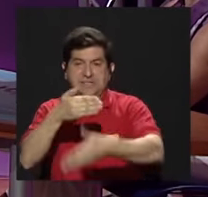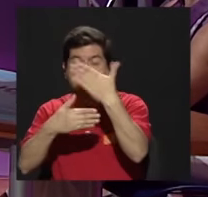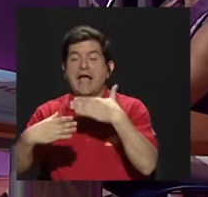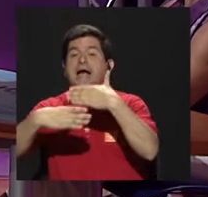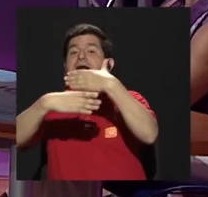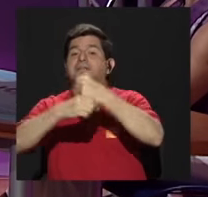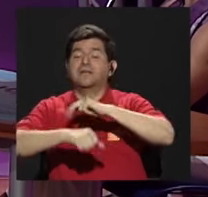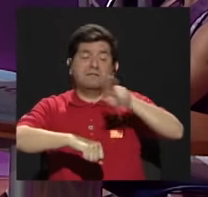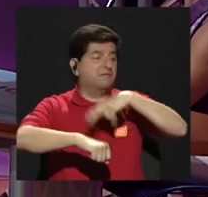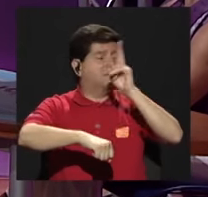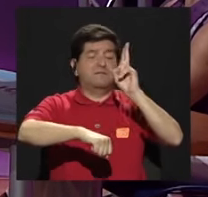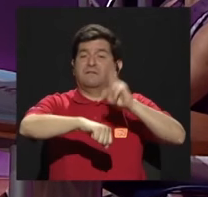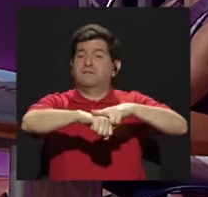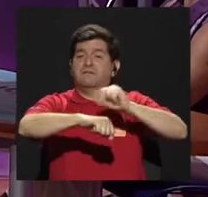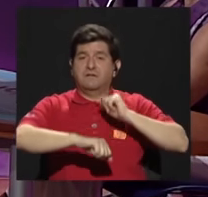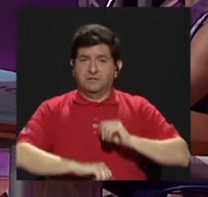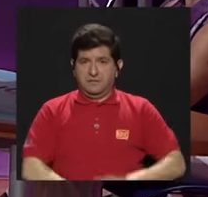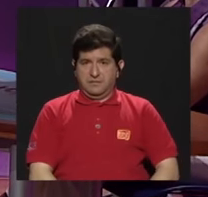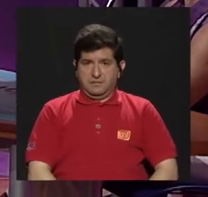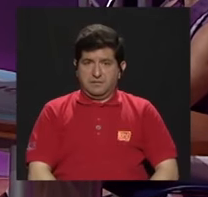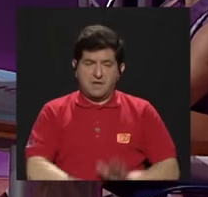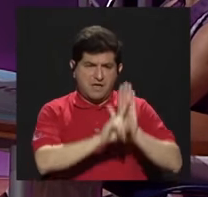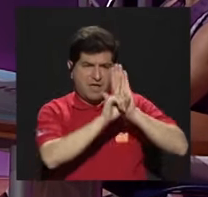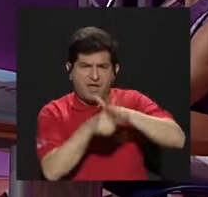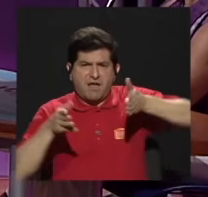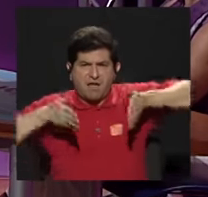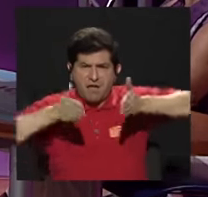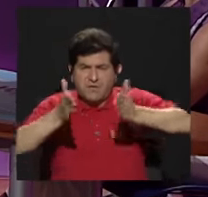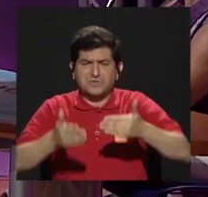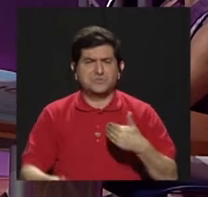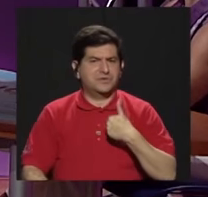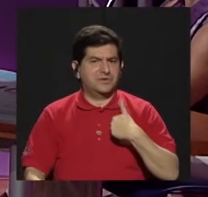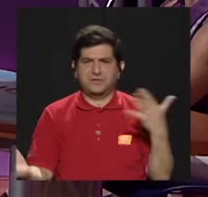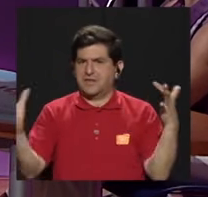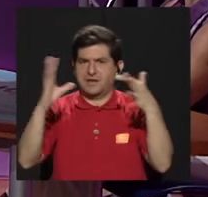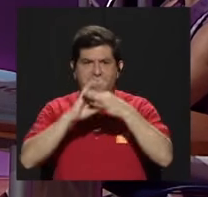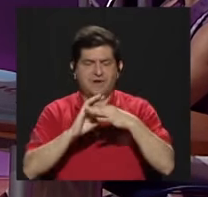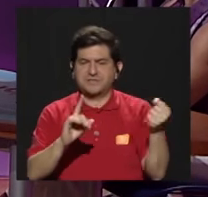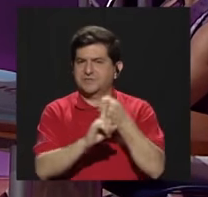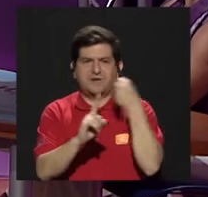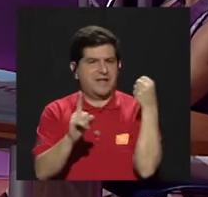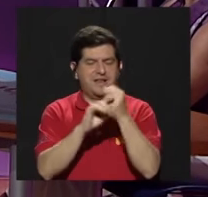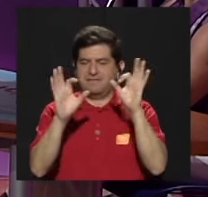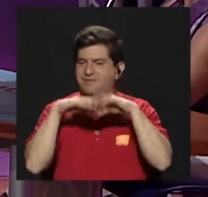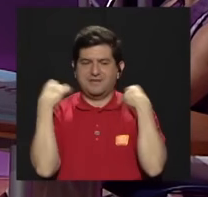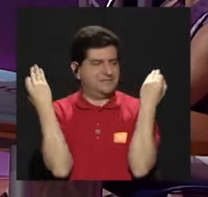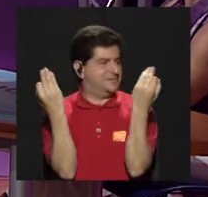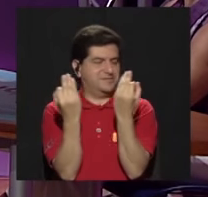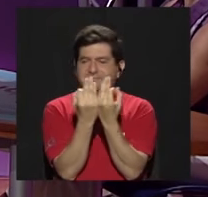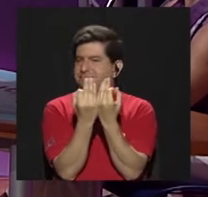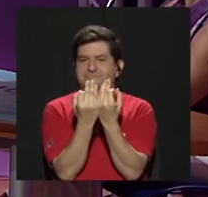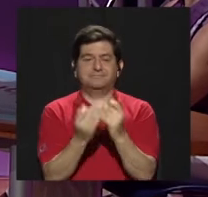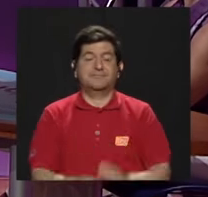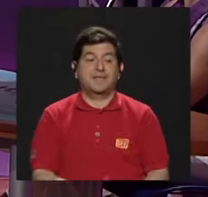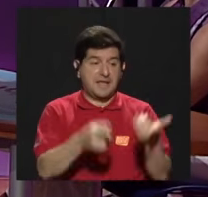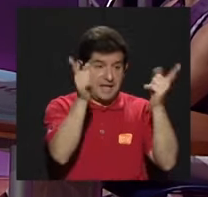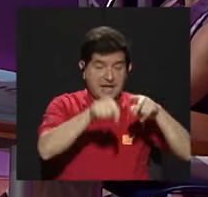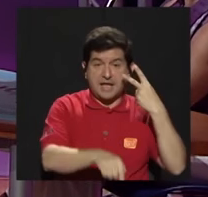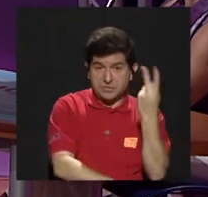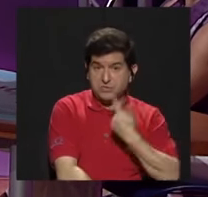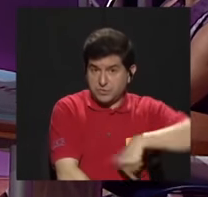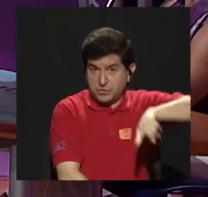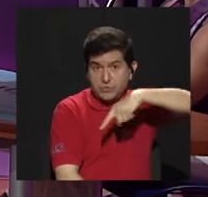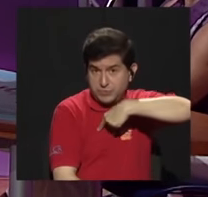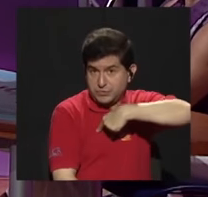hacíamos naturalmente. El acoso callejero no tiene que ver nada con la violencia intrafamiliar. Al menos los casos que hemos visto